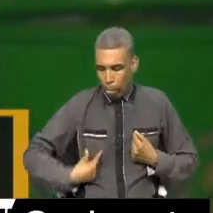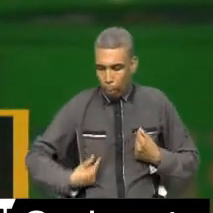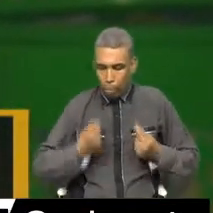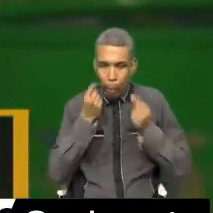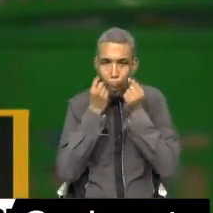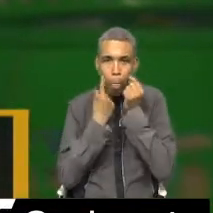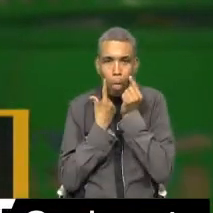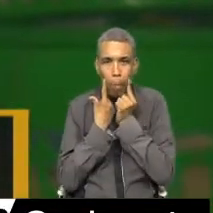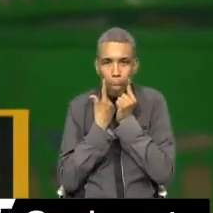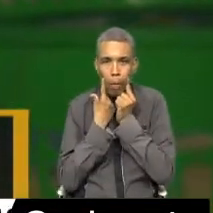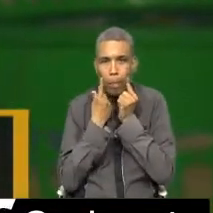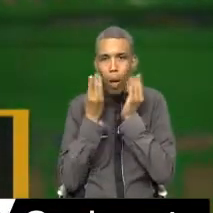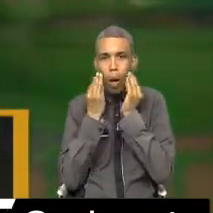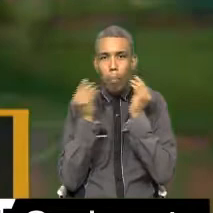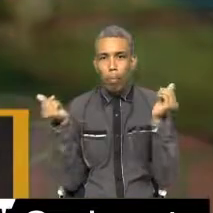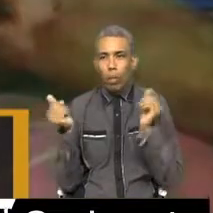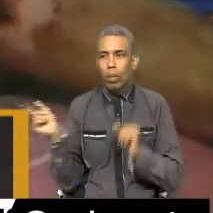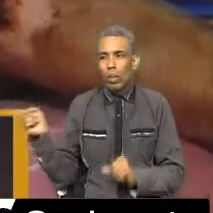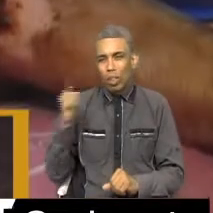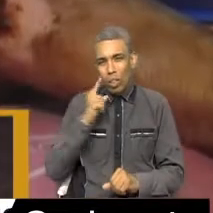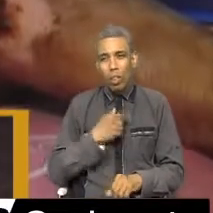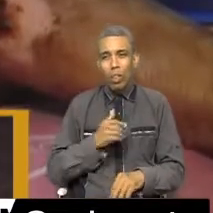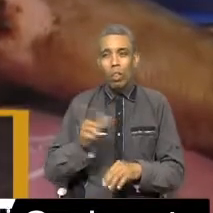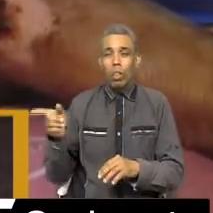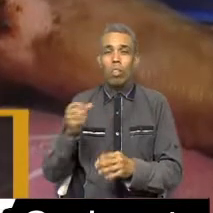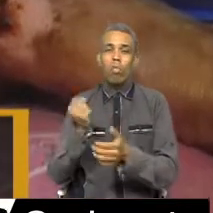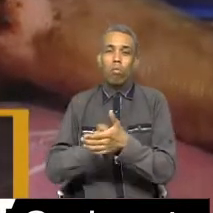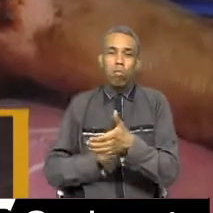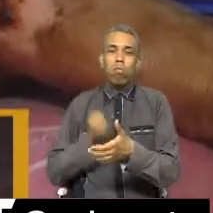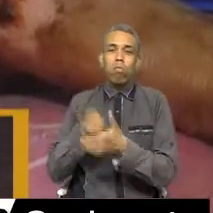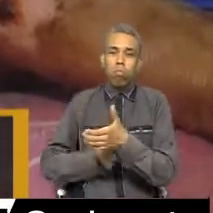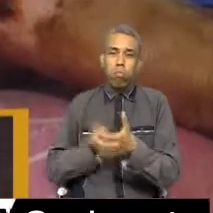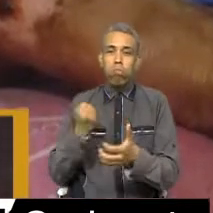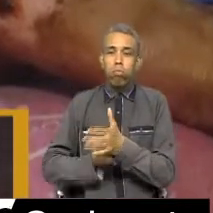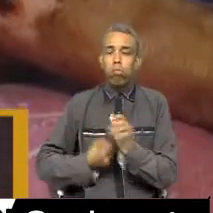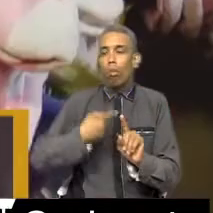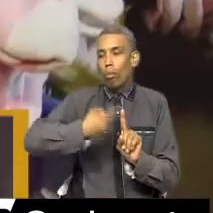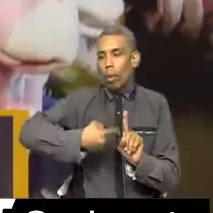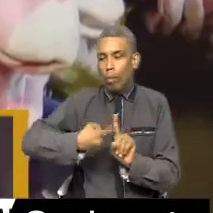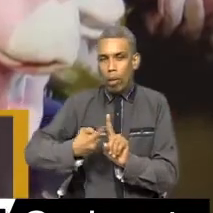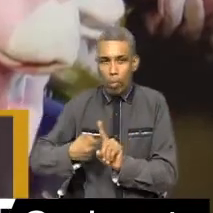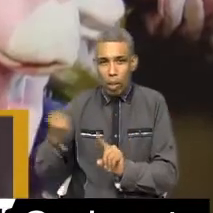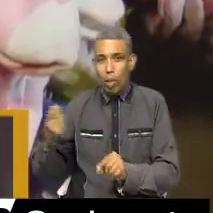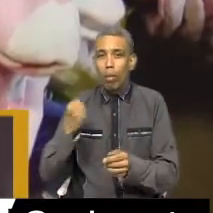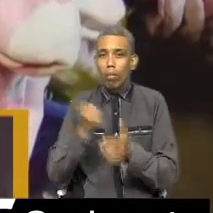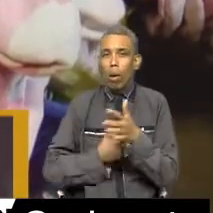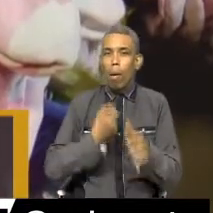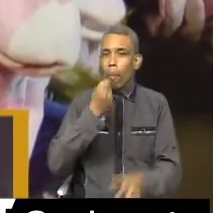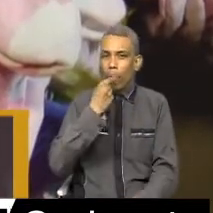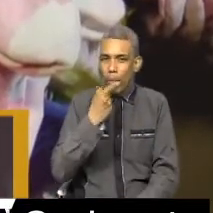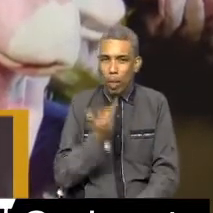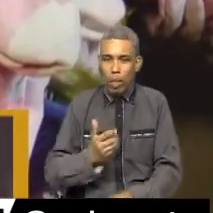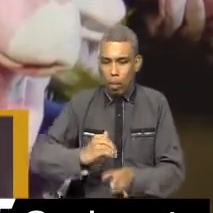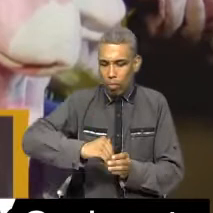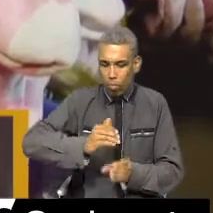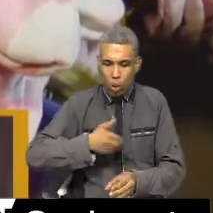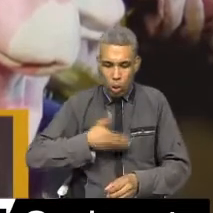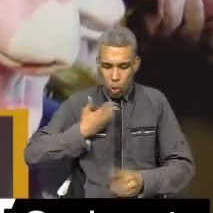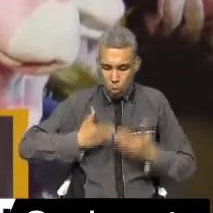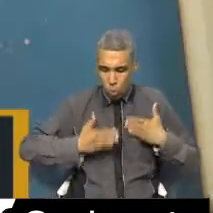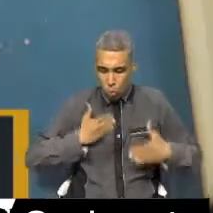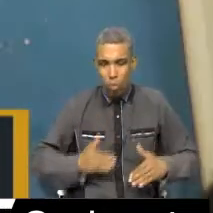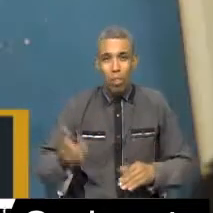menor está afiliado para que le puedan suministrar el suplemento alimenticio y algunos elementos básicos para poder realizarle curaciones. Por